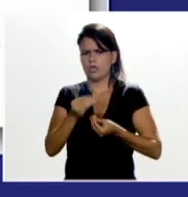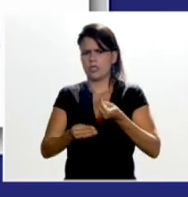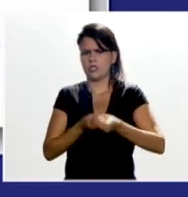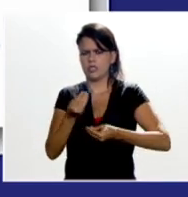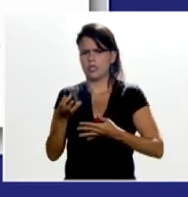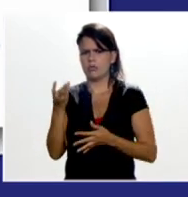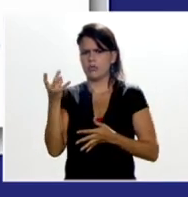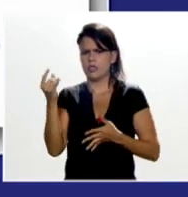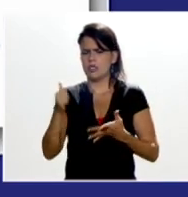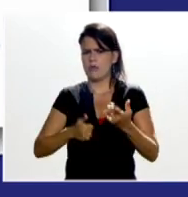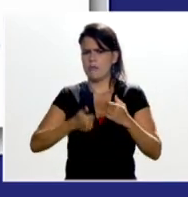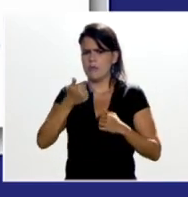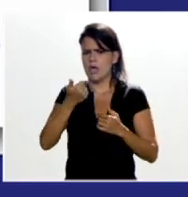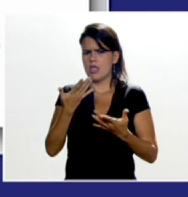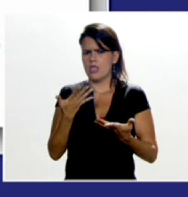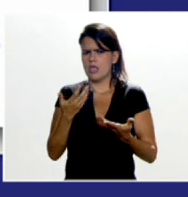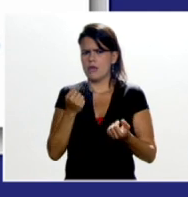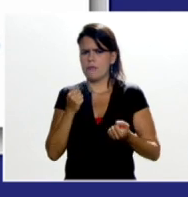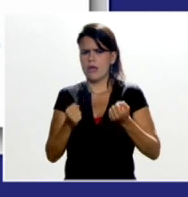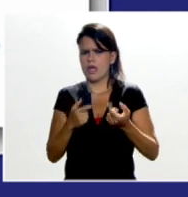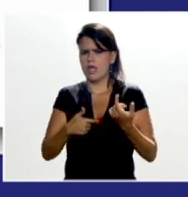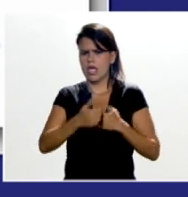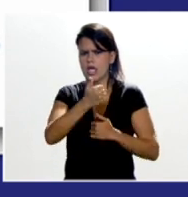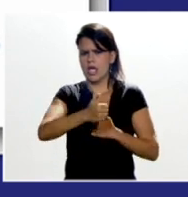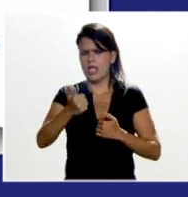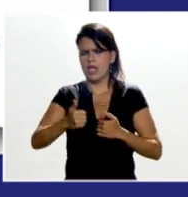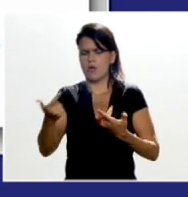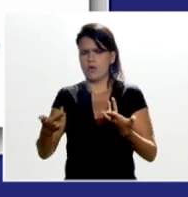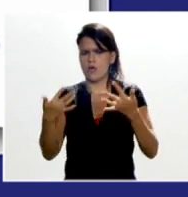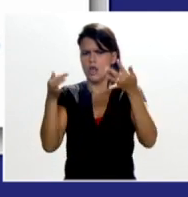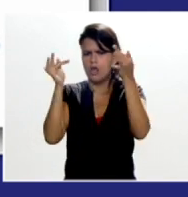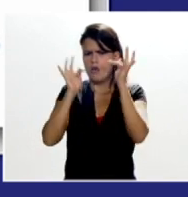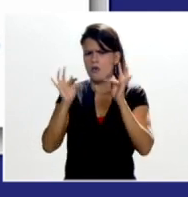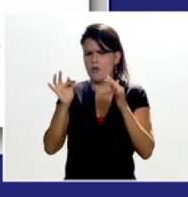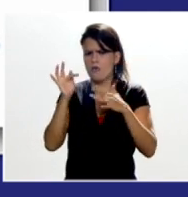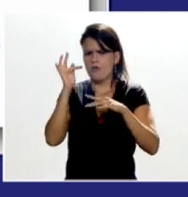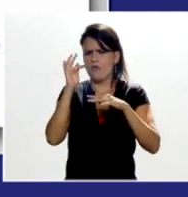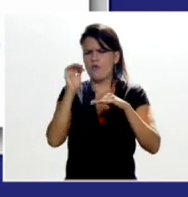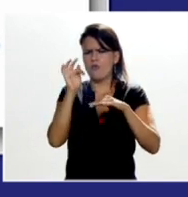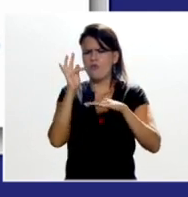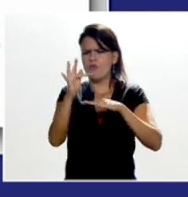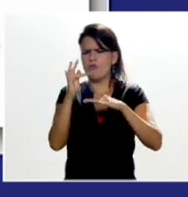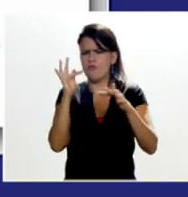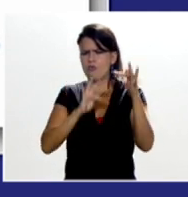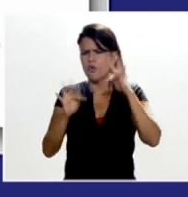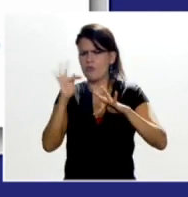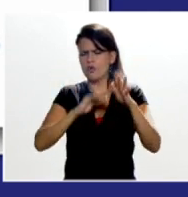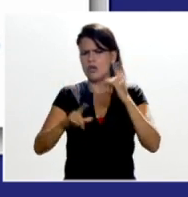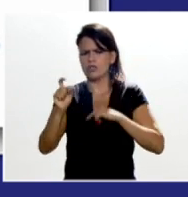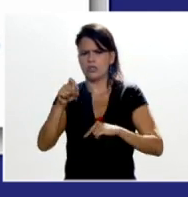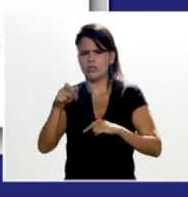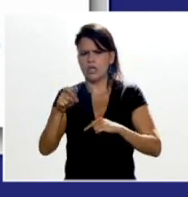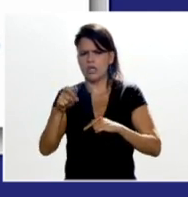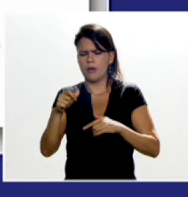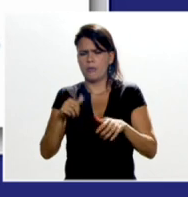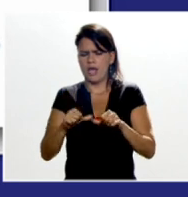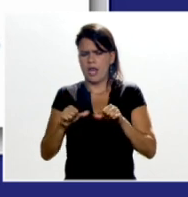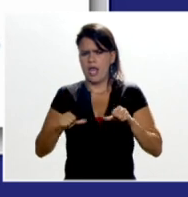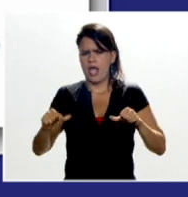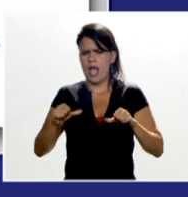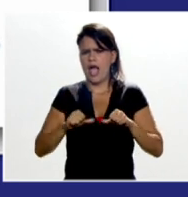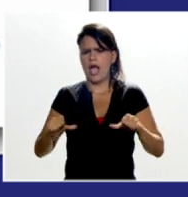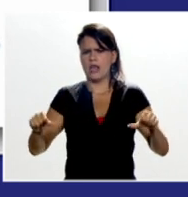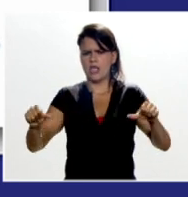además del manejo de cada una de las fórmulas necesarias para el cálculo del área de cada una de esas